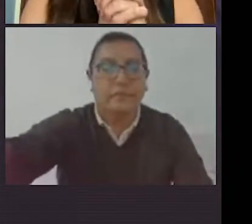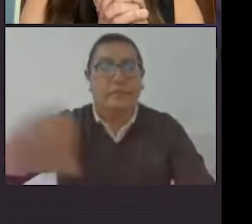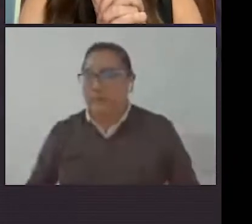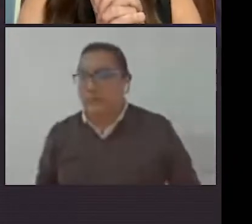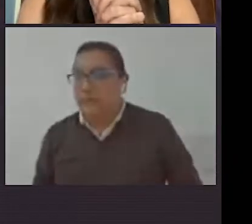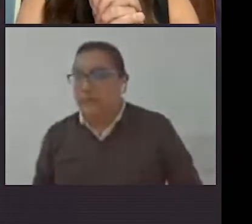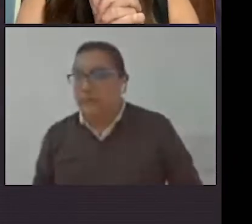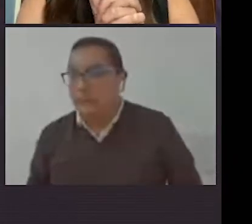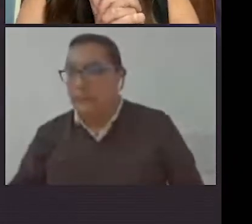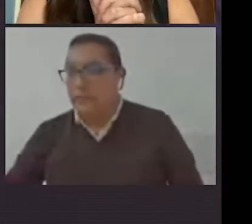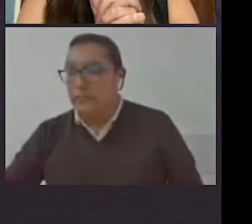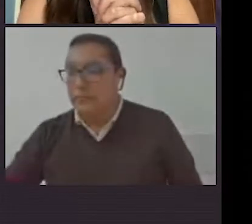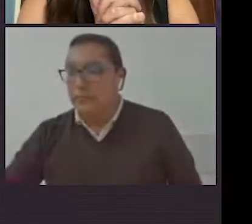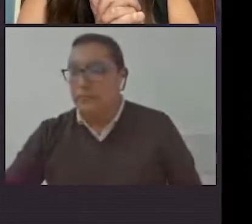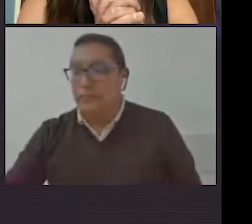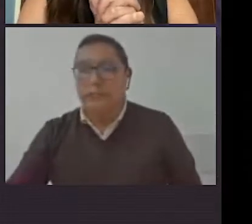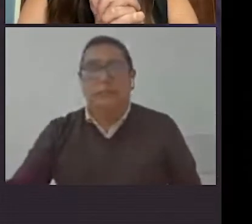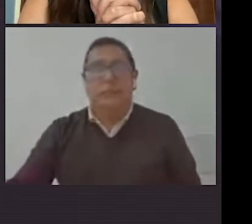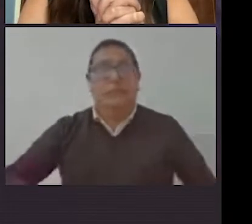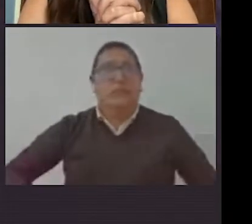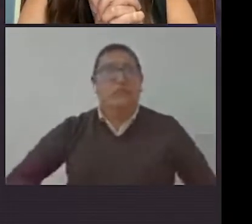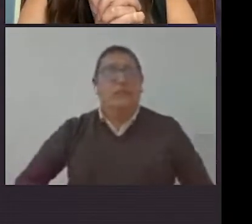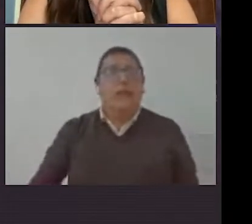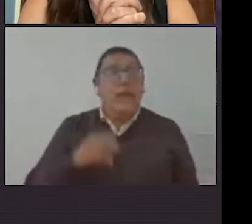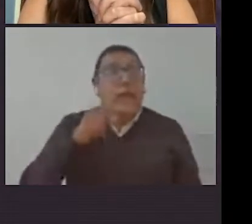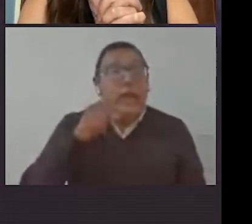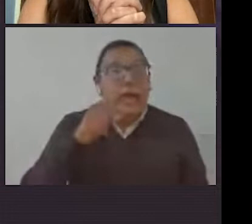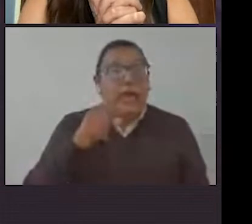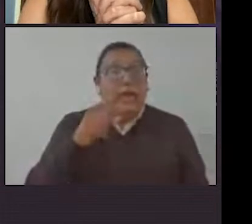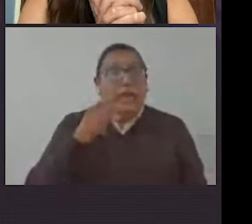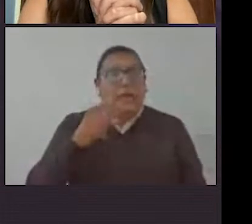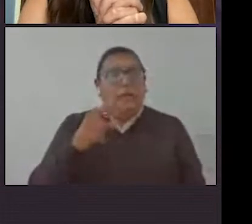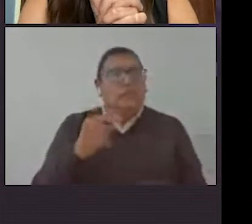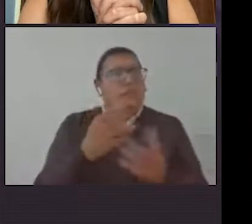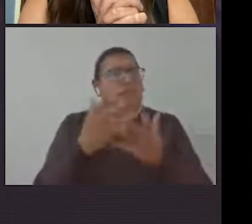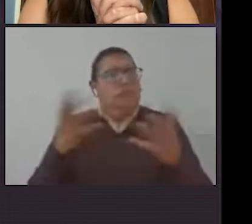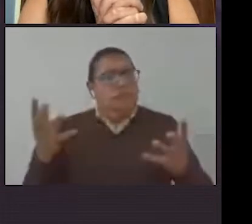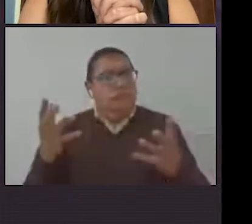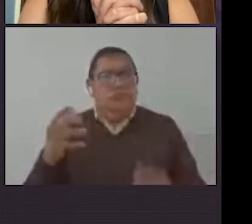Si quieres saber cómo fueron tus pensamientos en el pasado,